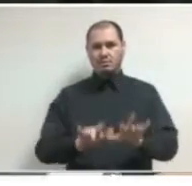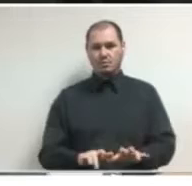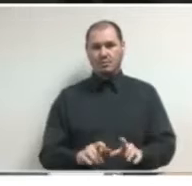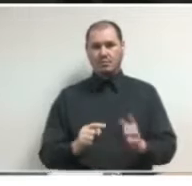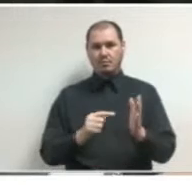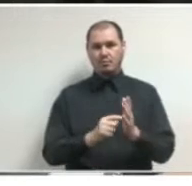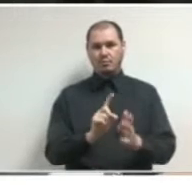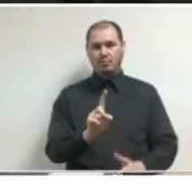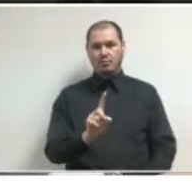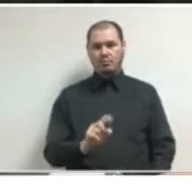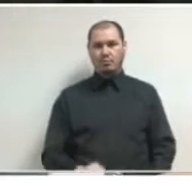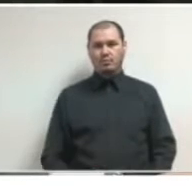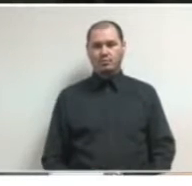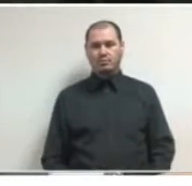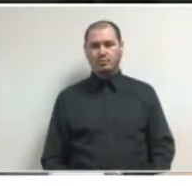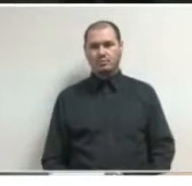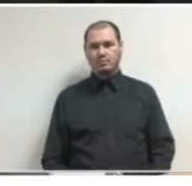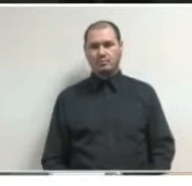y.